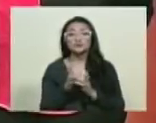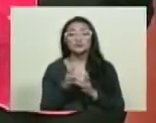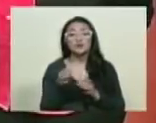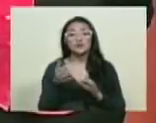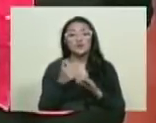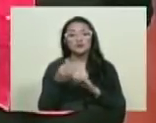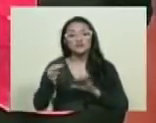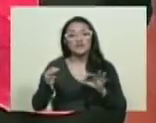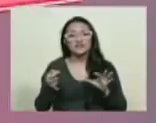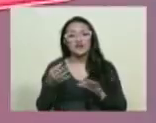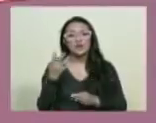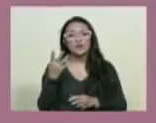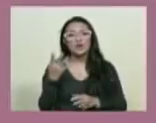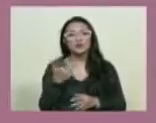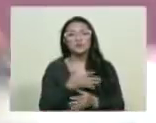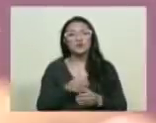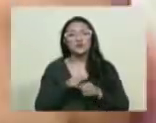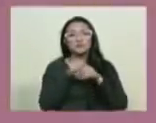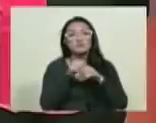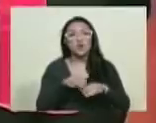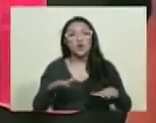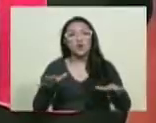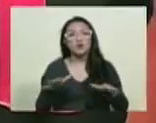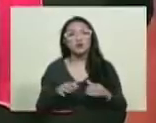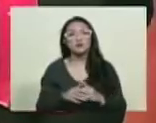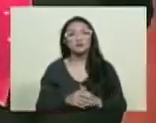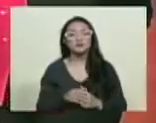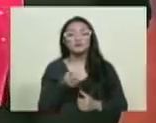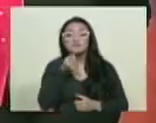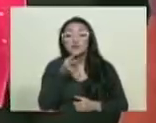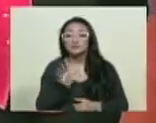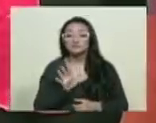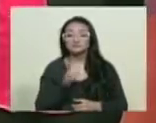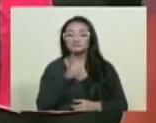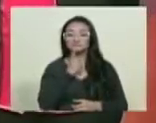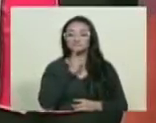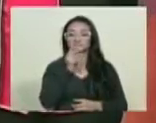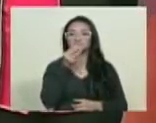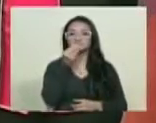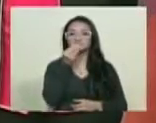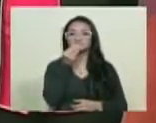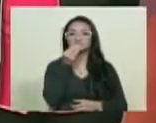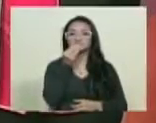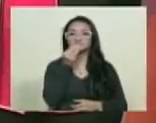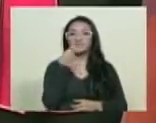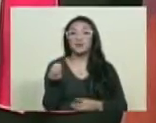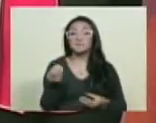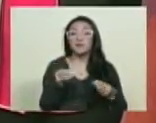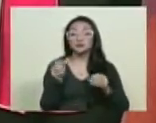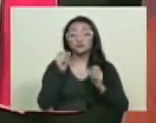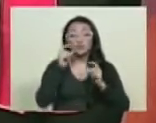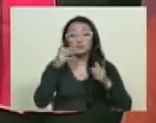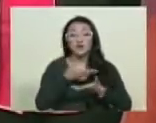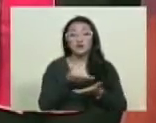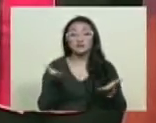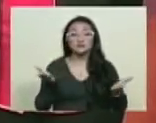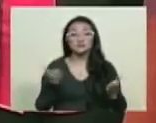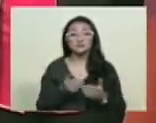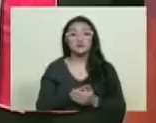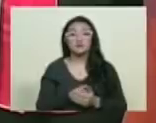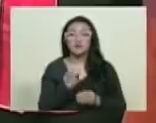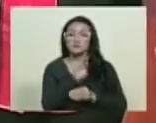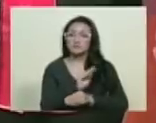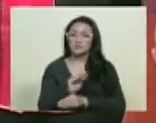a 4 millones más y no les digo más porque vienen nuevas sorpresas en el objetivo de